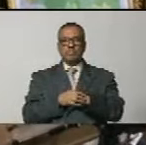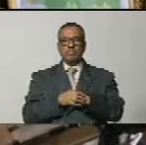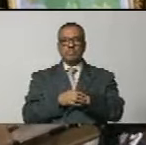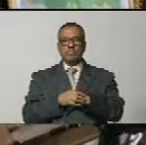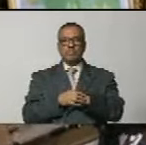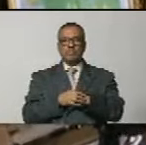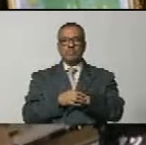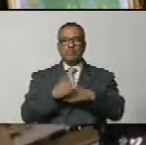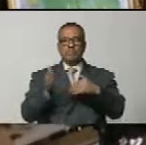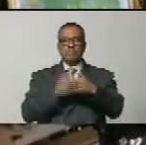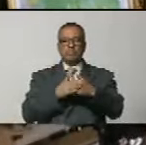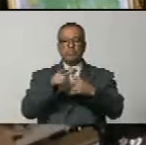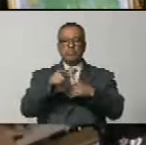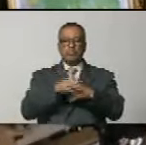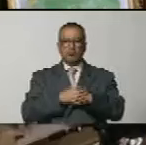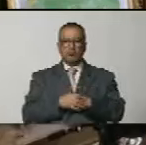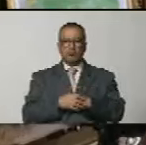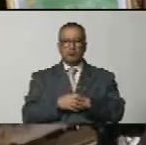Se cierra.